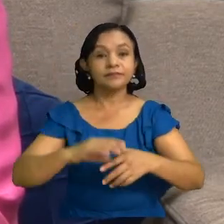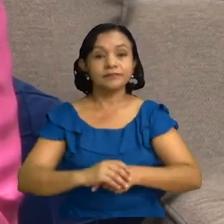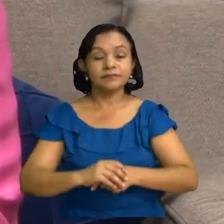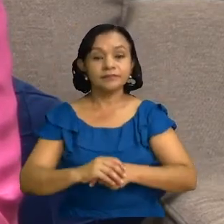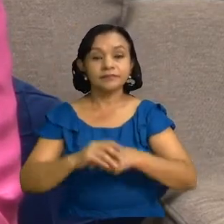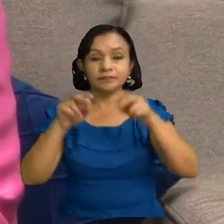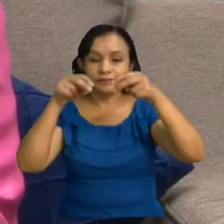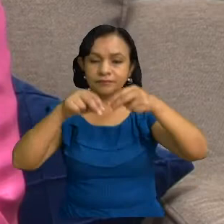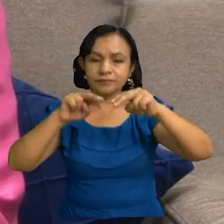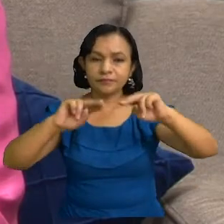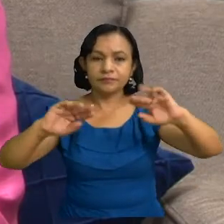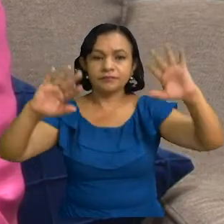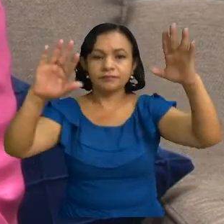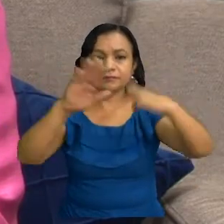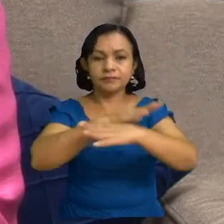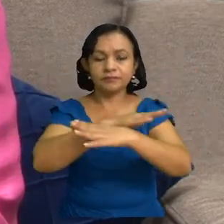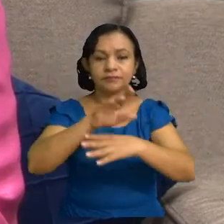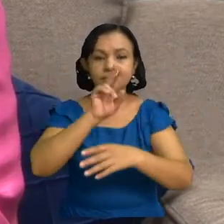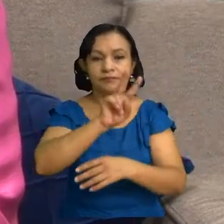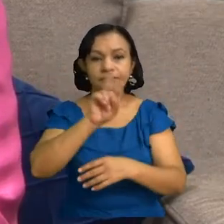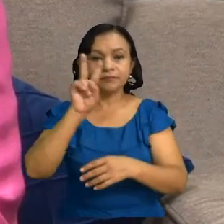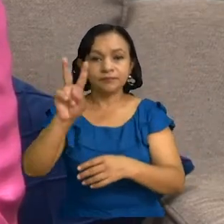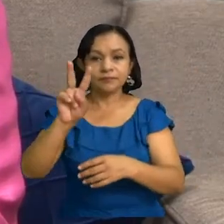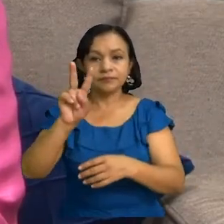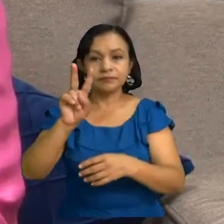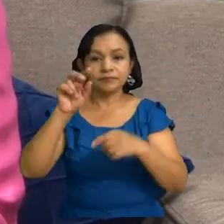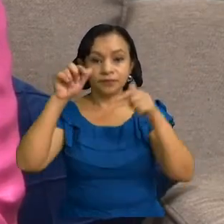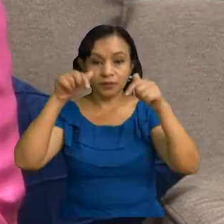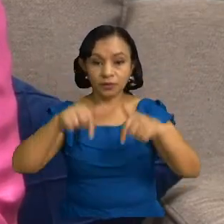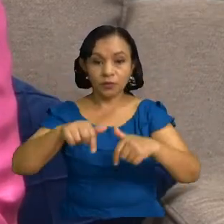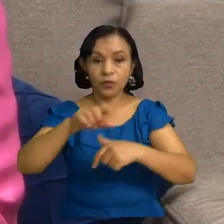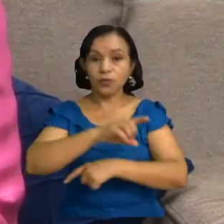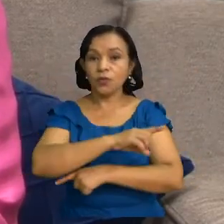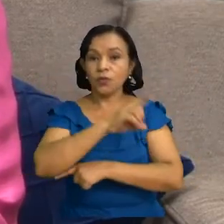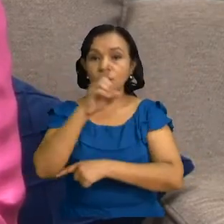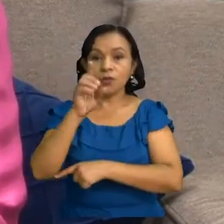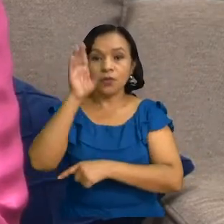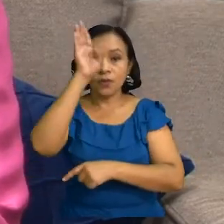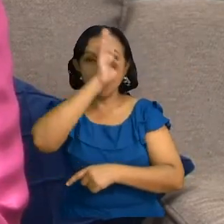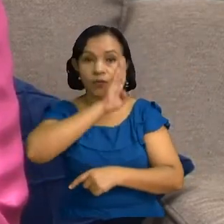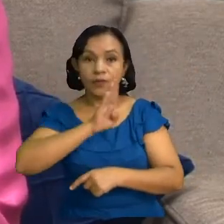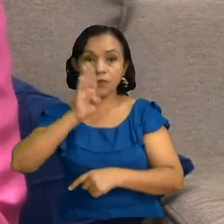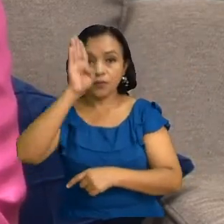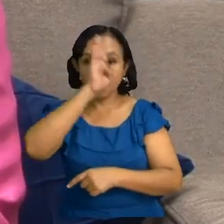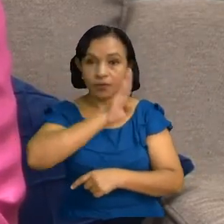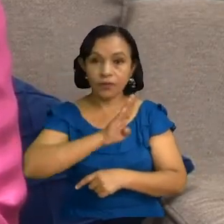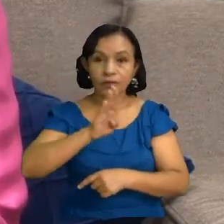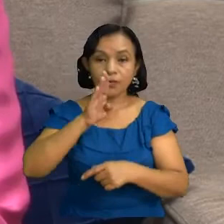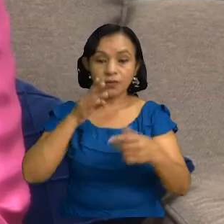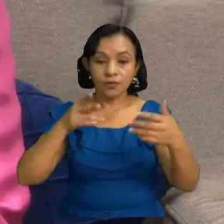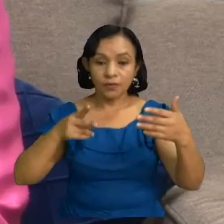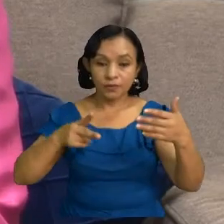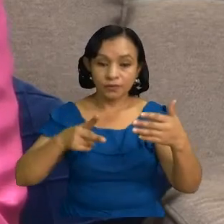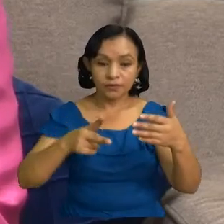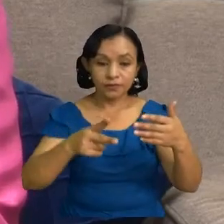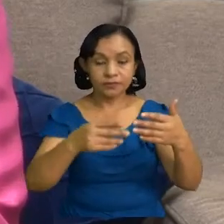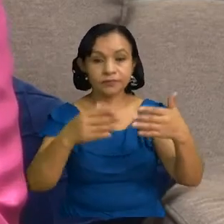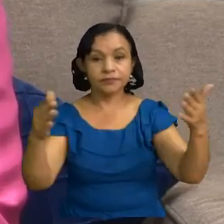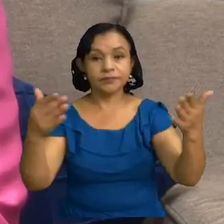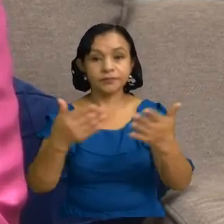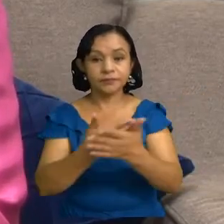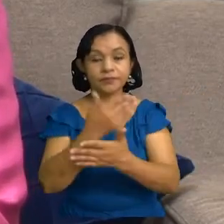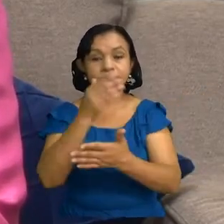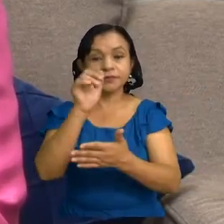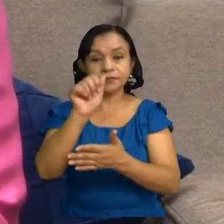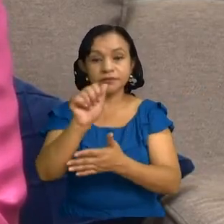estamos trabajando el 22 que vamos a estar el día de hoy que vamos a estar en bluefields con la inauguración de el arboretum